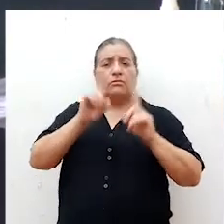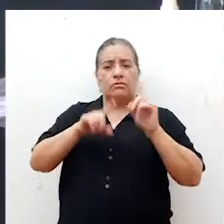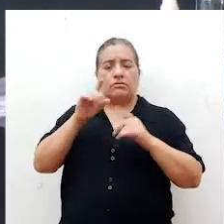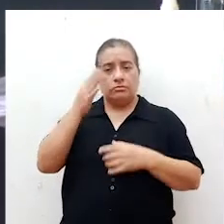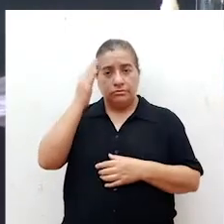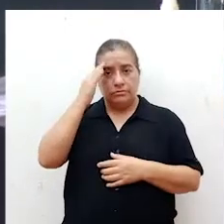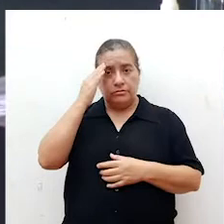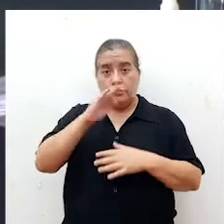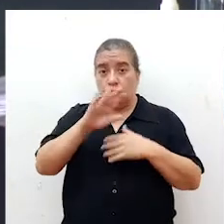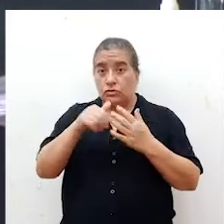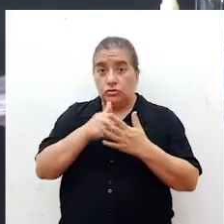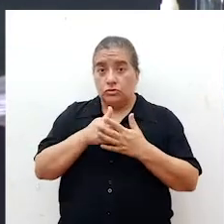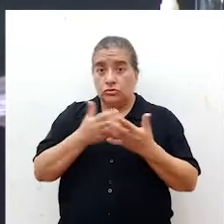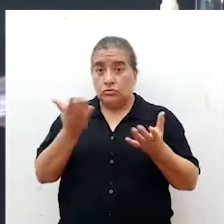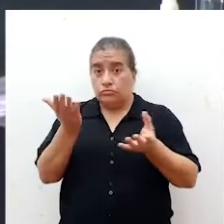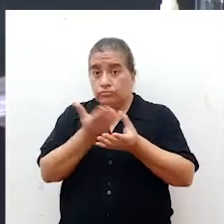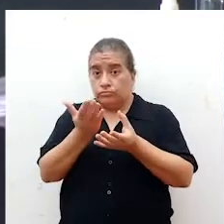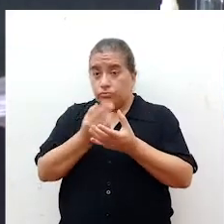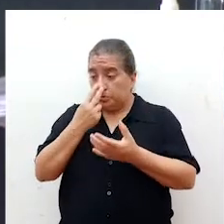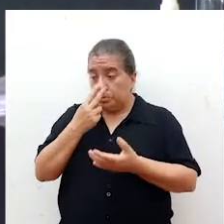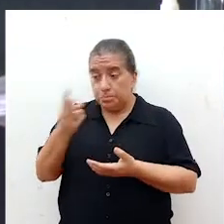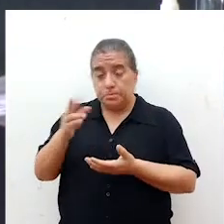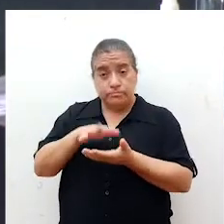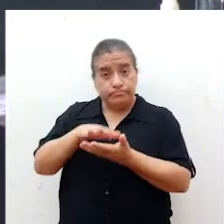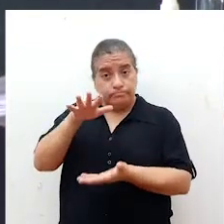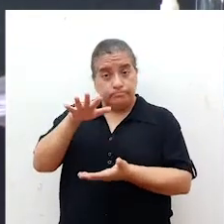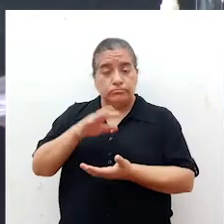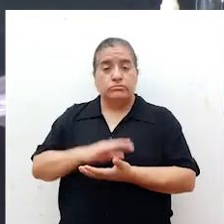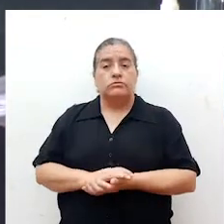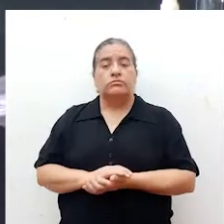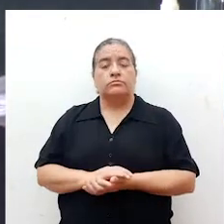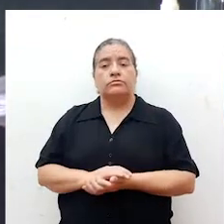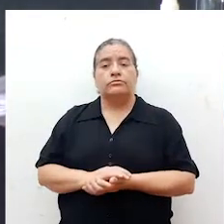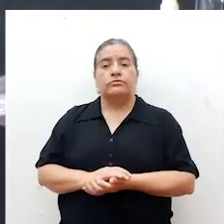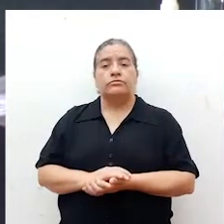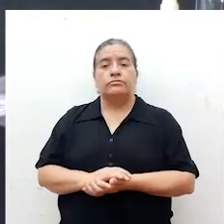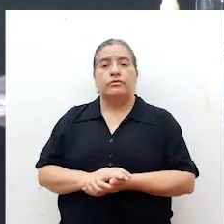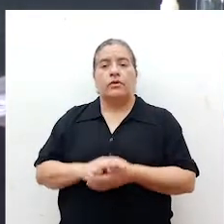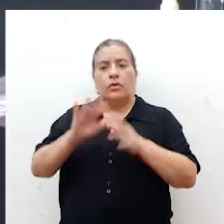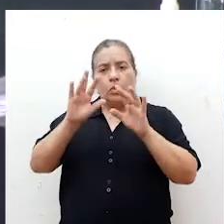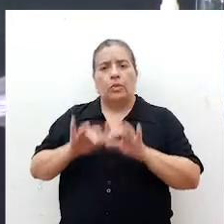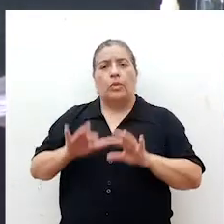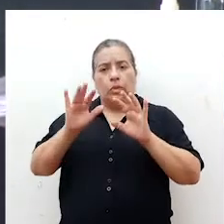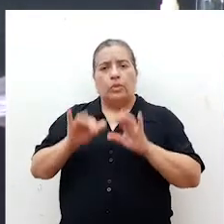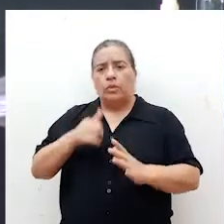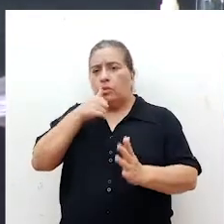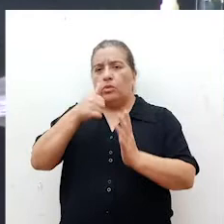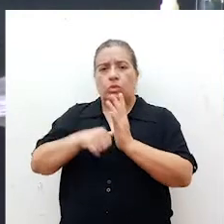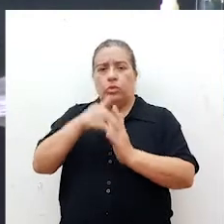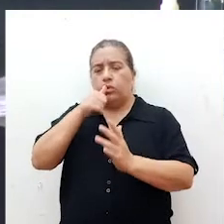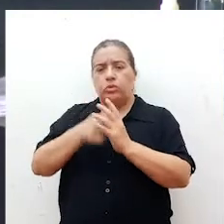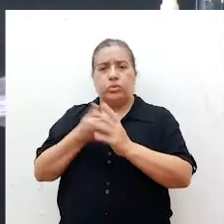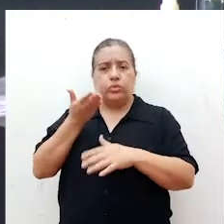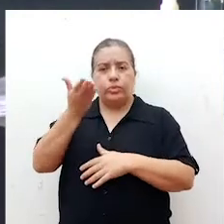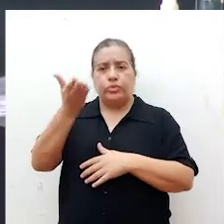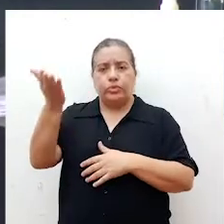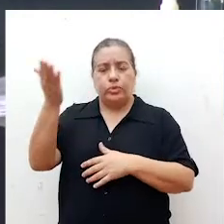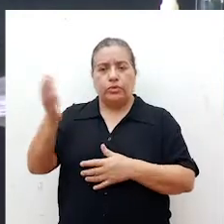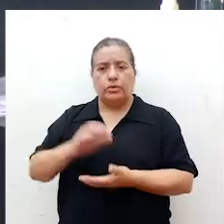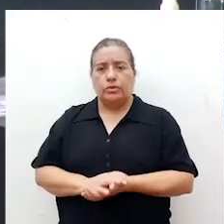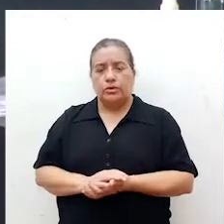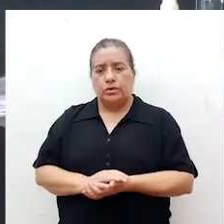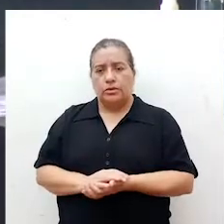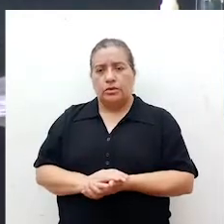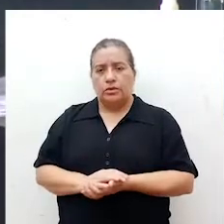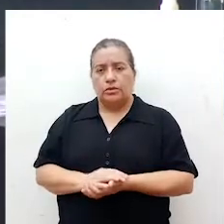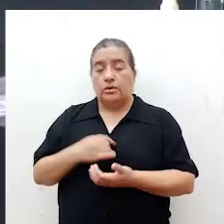para hablar solo de algunos ejemplos nada más, porque todos esos documentos que ven ustedes allí son